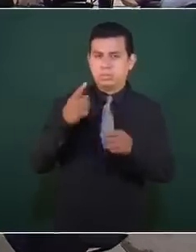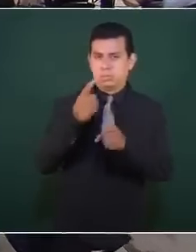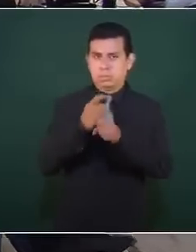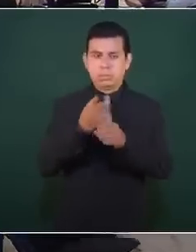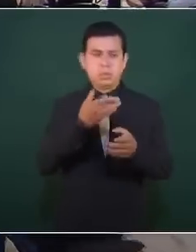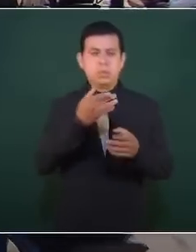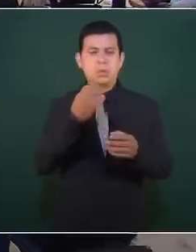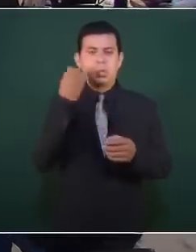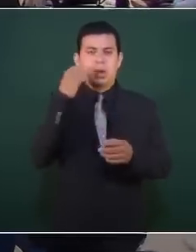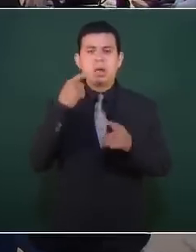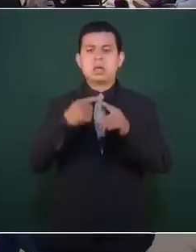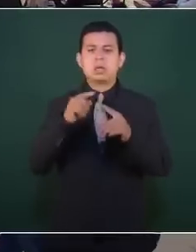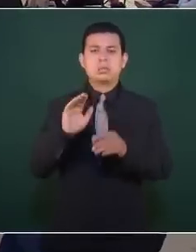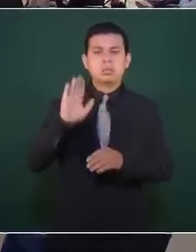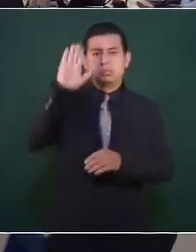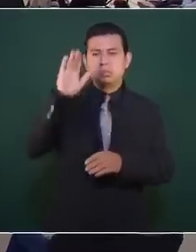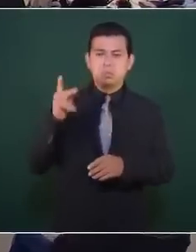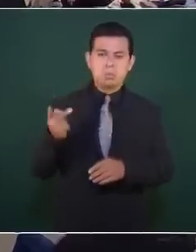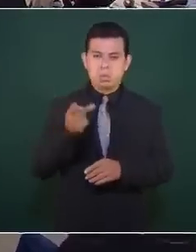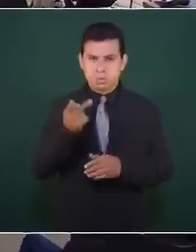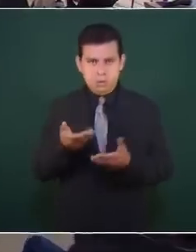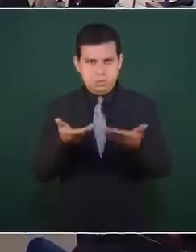¿Oaxaca?